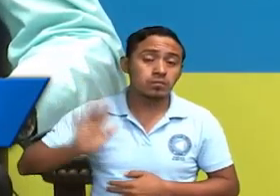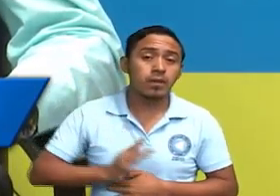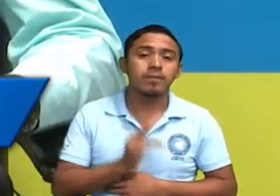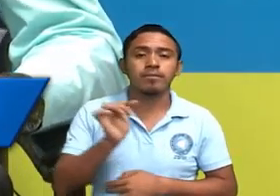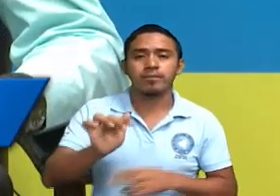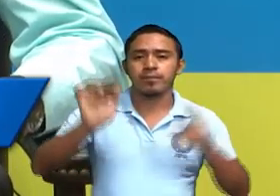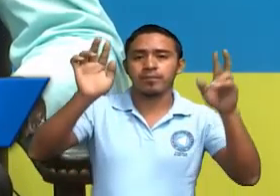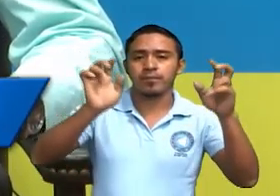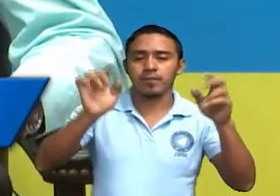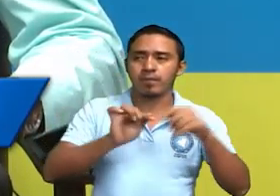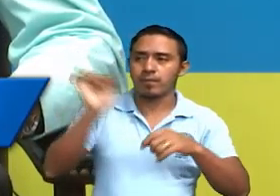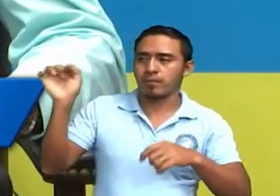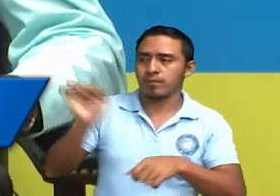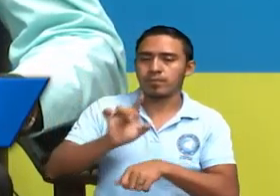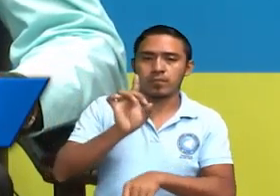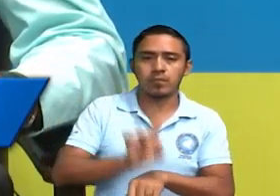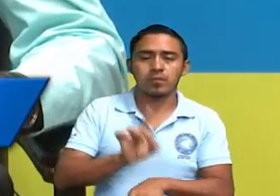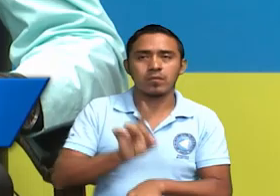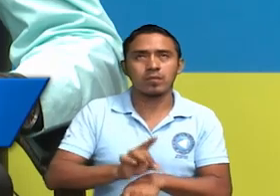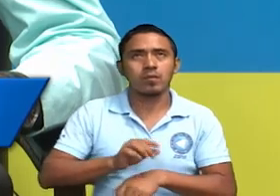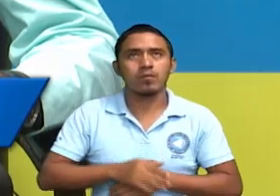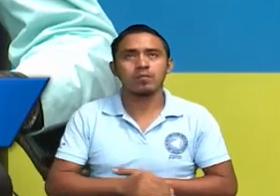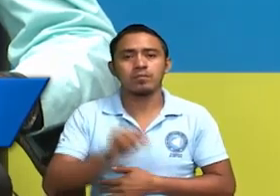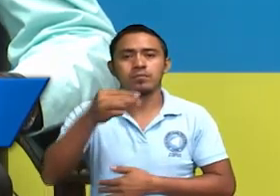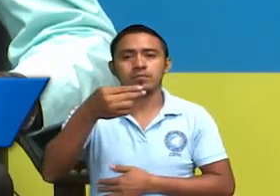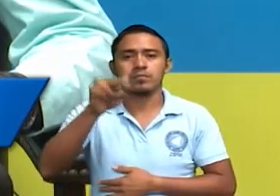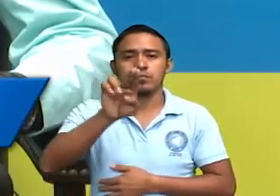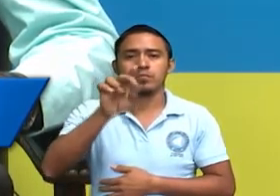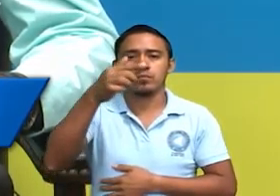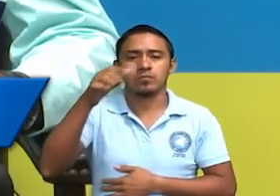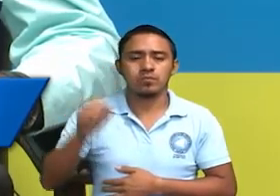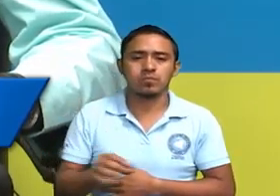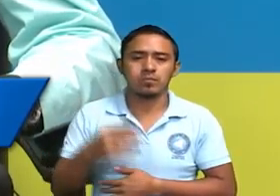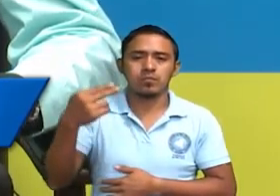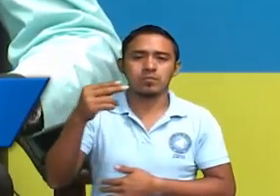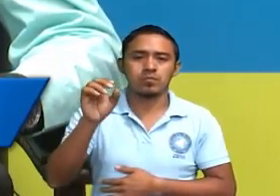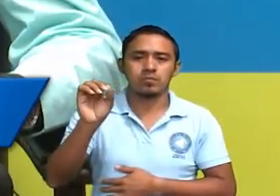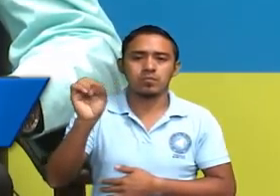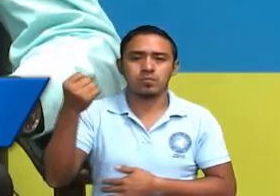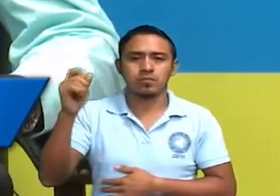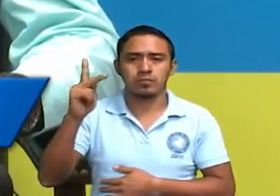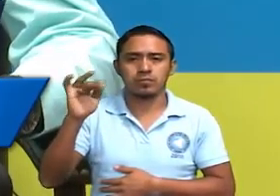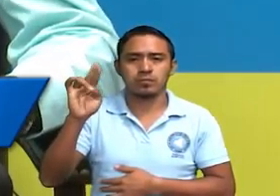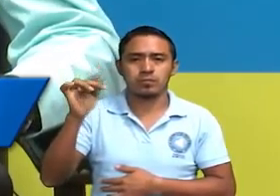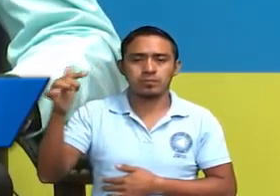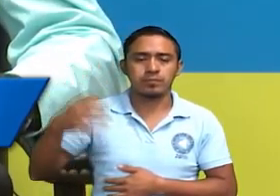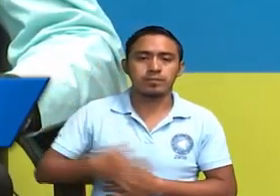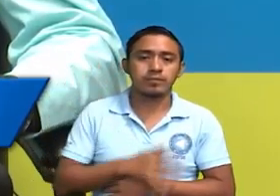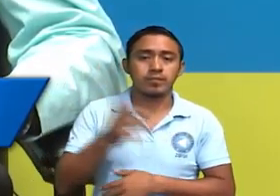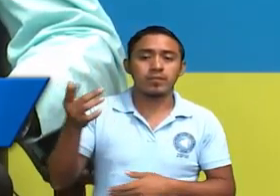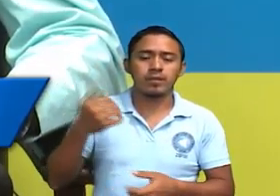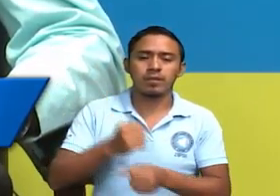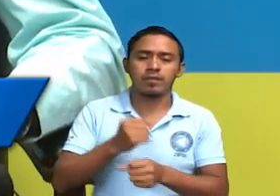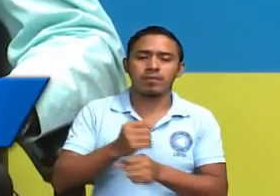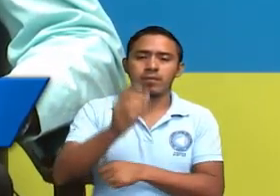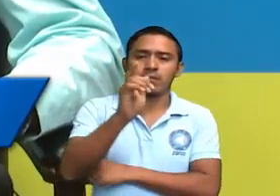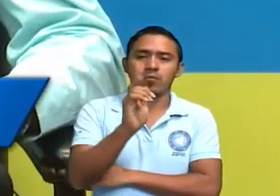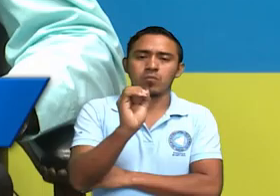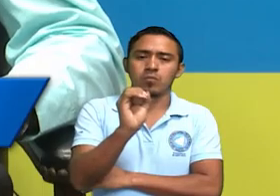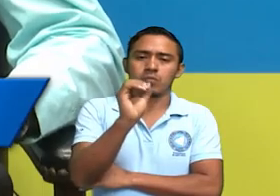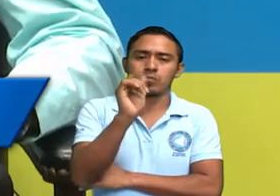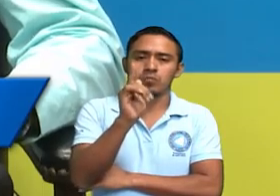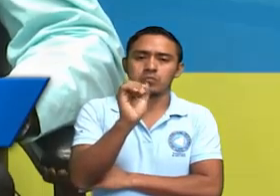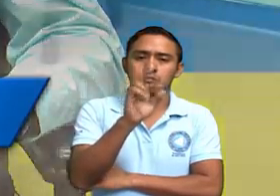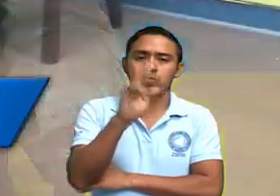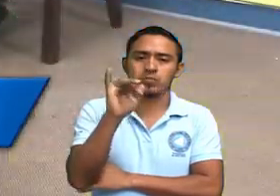tema, hemos invitado al doctor Hugo Honskin, quien es otorrino del Hospital de Referencia Nacional Antonio